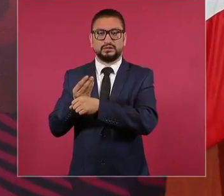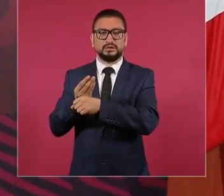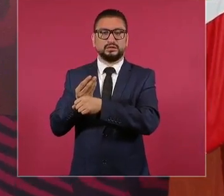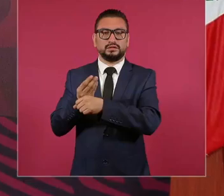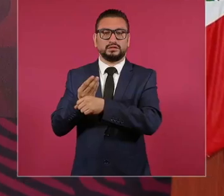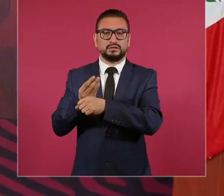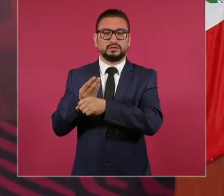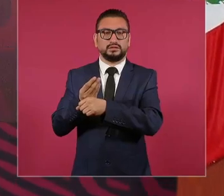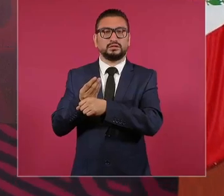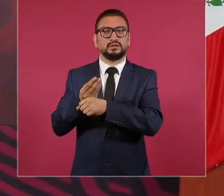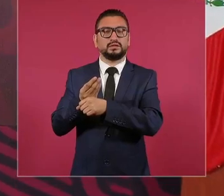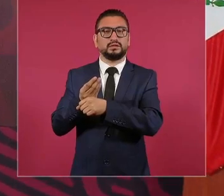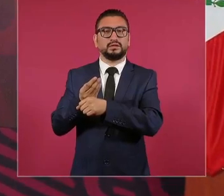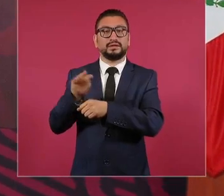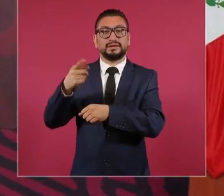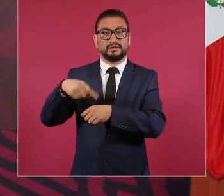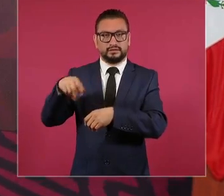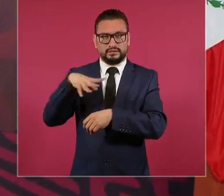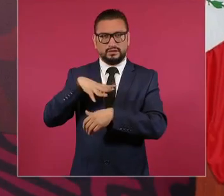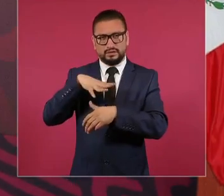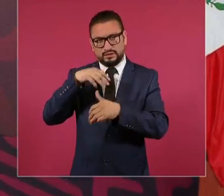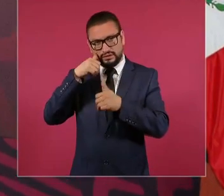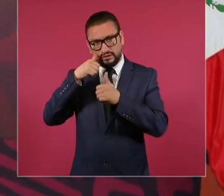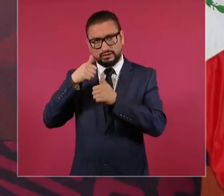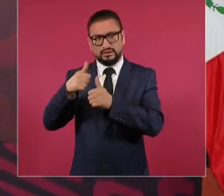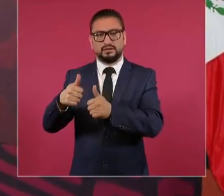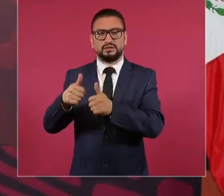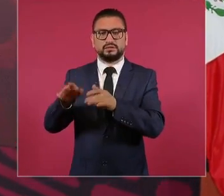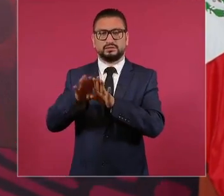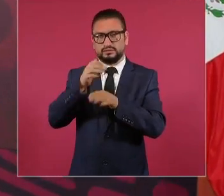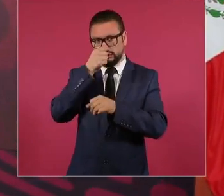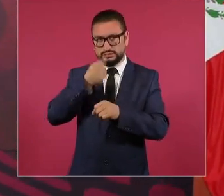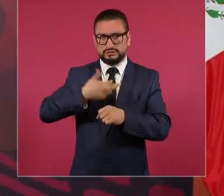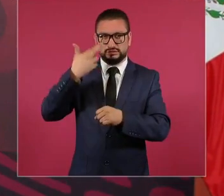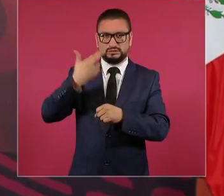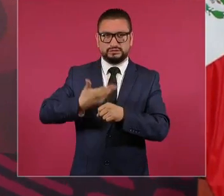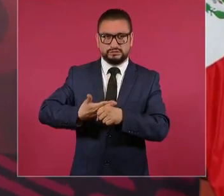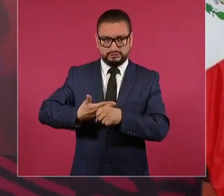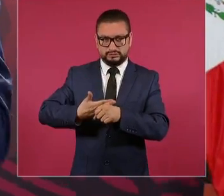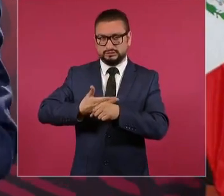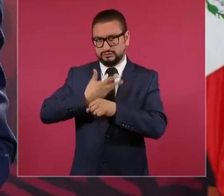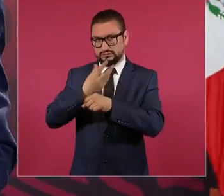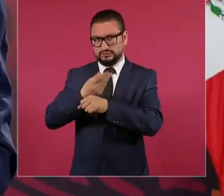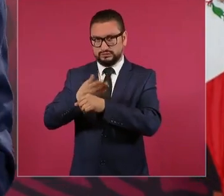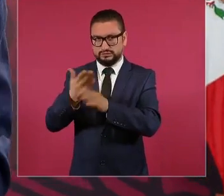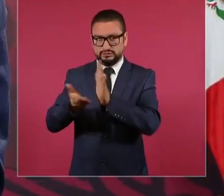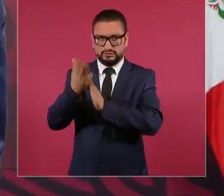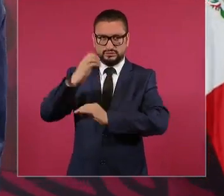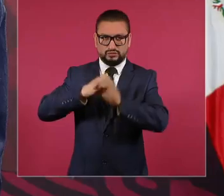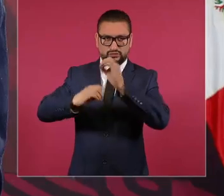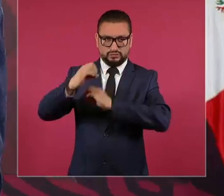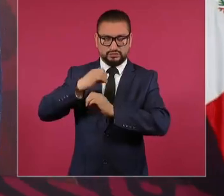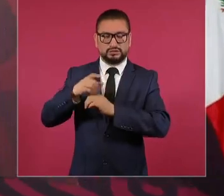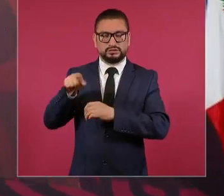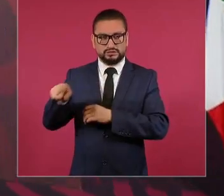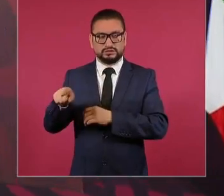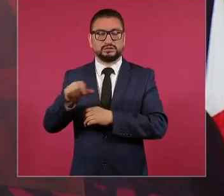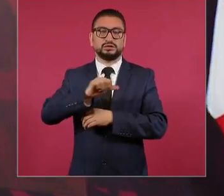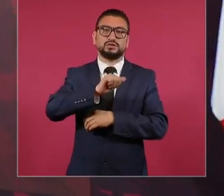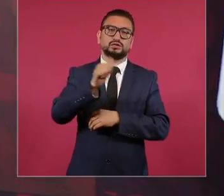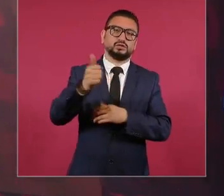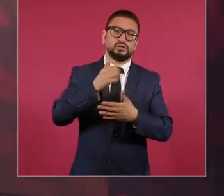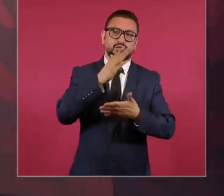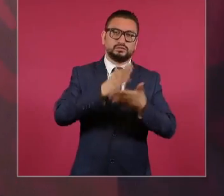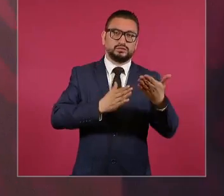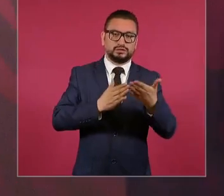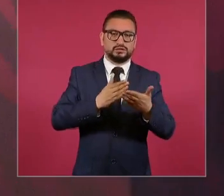atendidas de manera directa por la Secretaría de Infraestructura, de Obras Públicas y la otra mitad